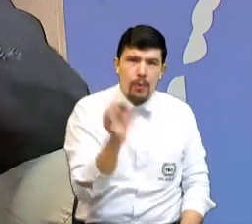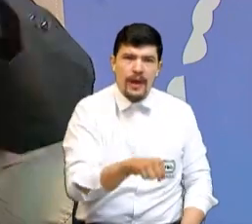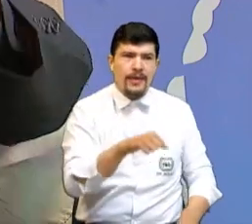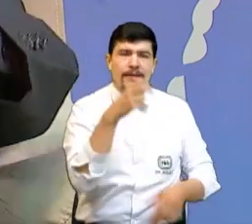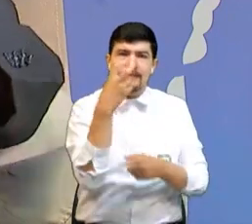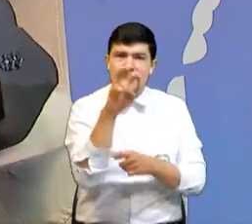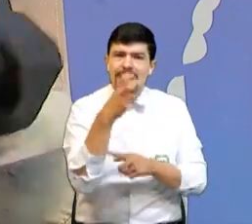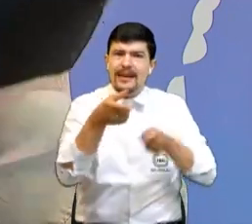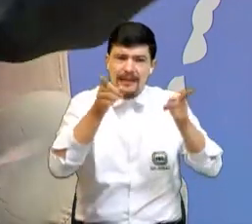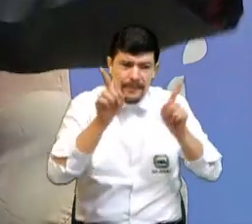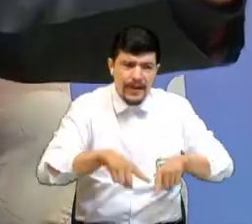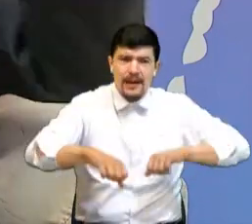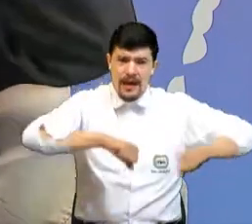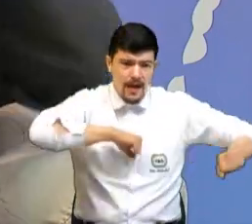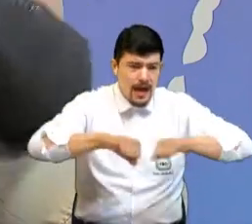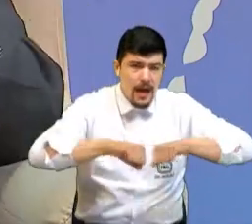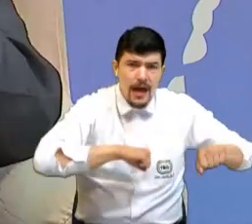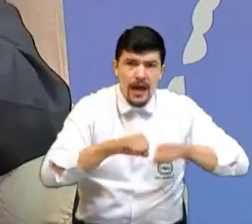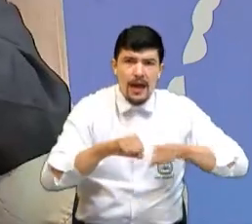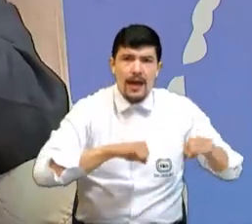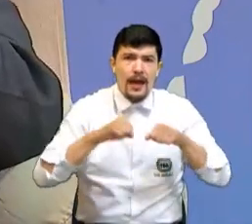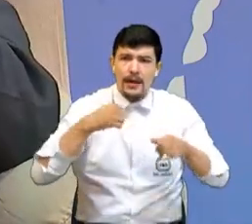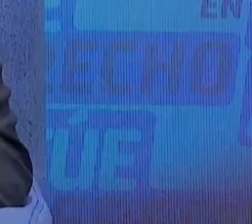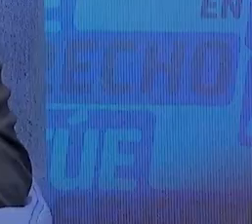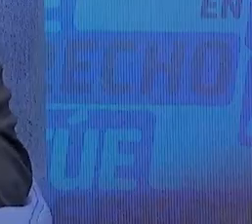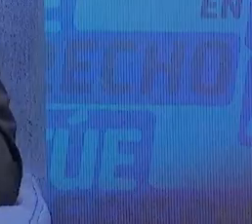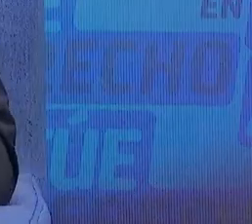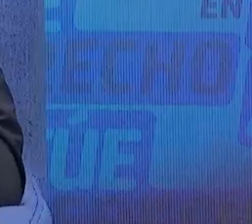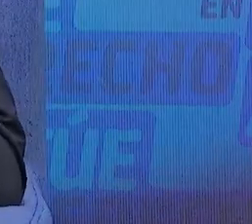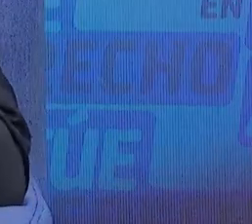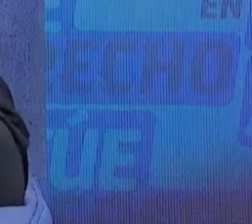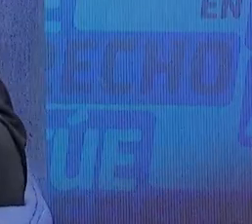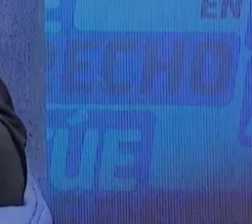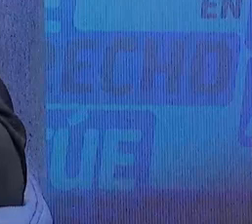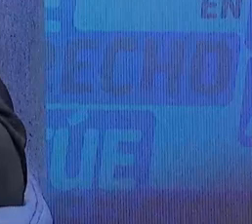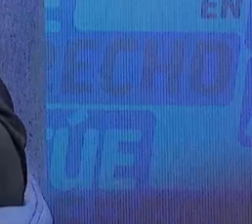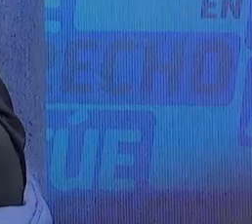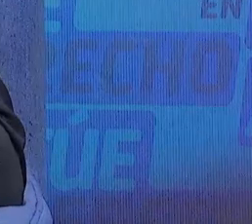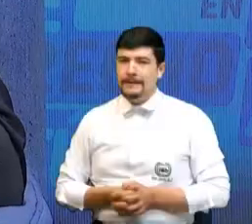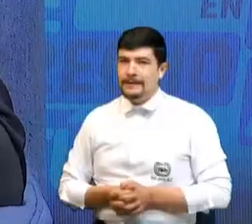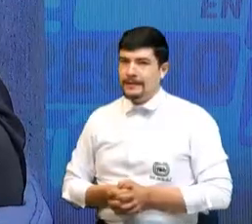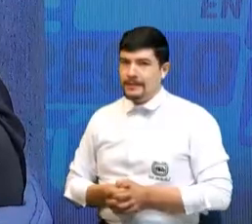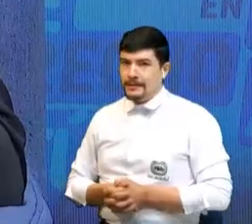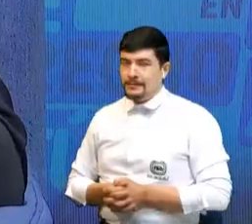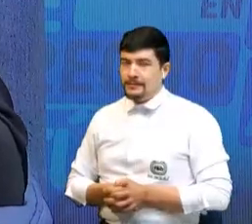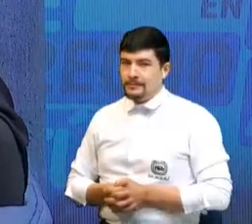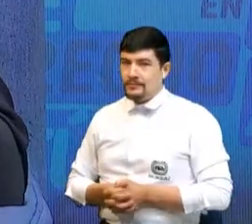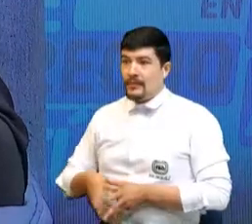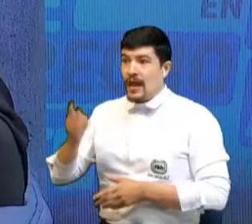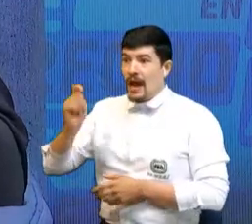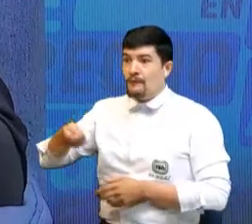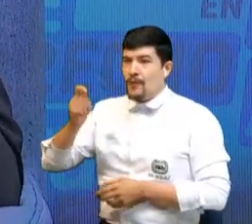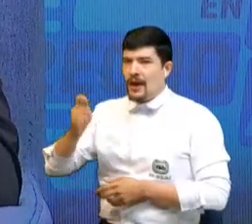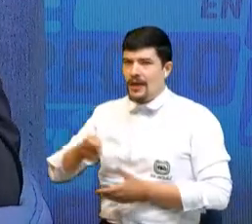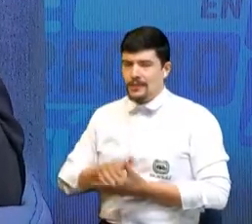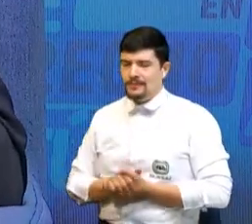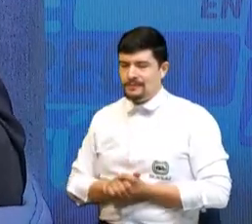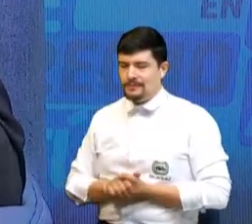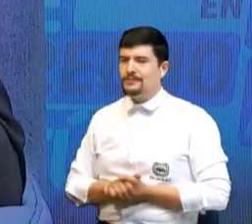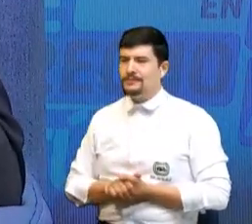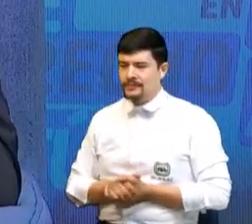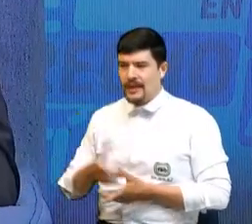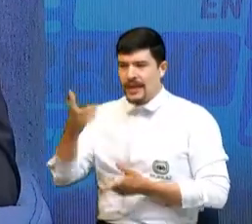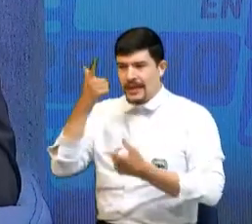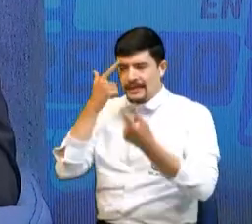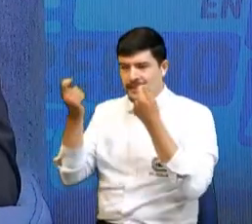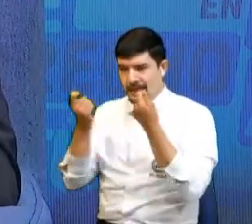actuar como si el evento hubiera sucedido recién ayer. Abogado, estratégicamente, para esta familia del